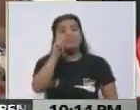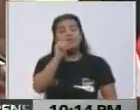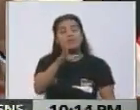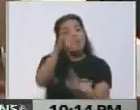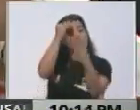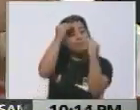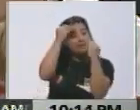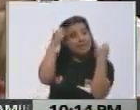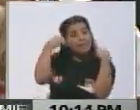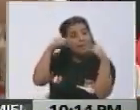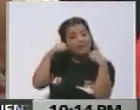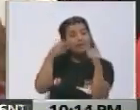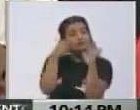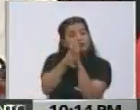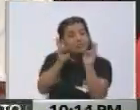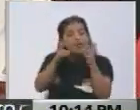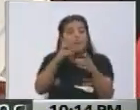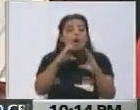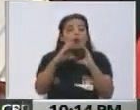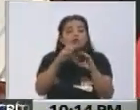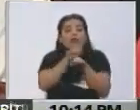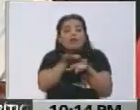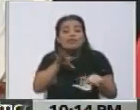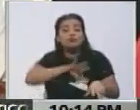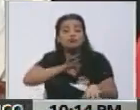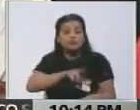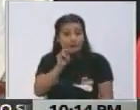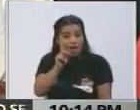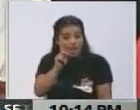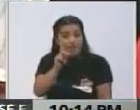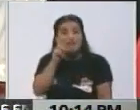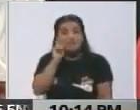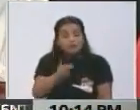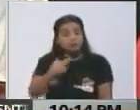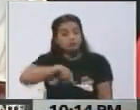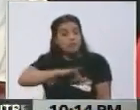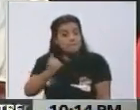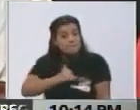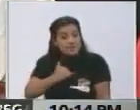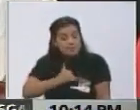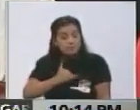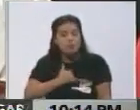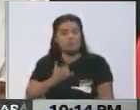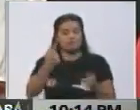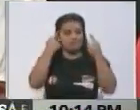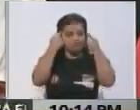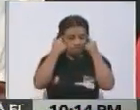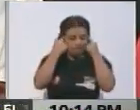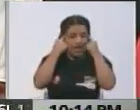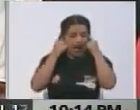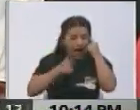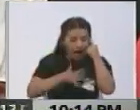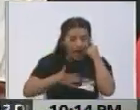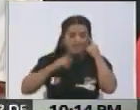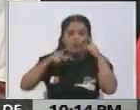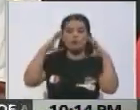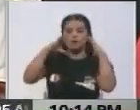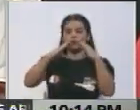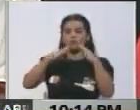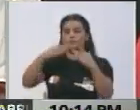alfabetizarnos, renovarnos y llevar el mundo que queremos nosotros construir en la realidad a las redes sociales. Un saludo por